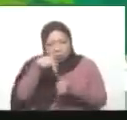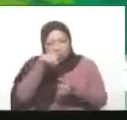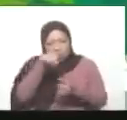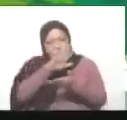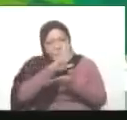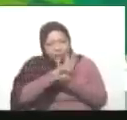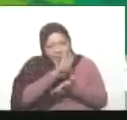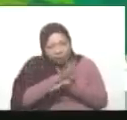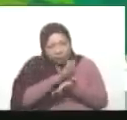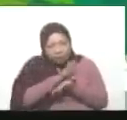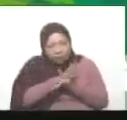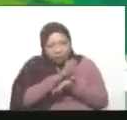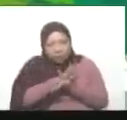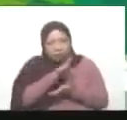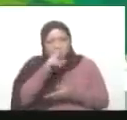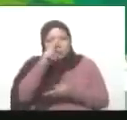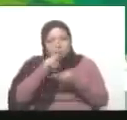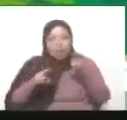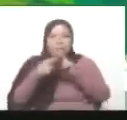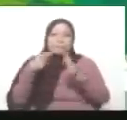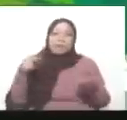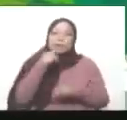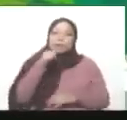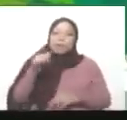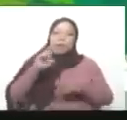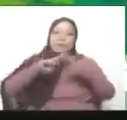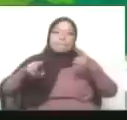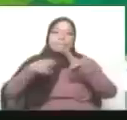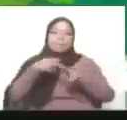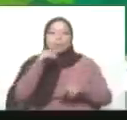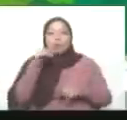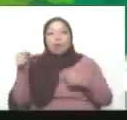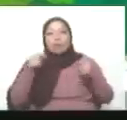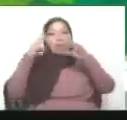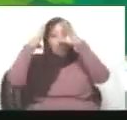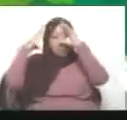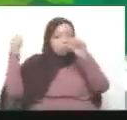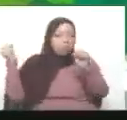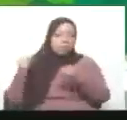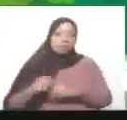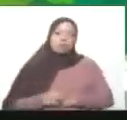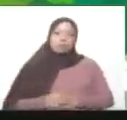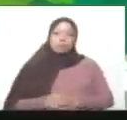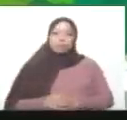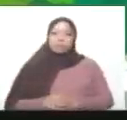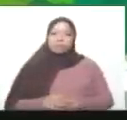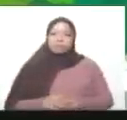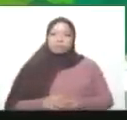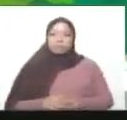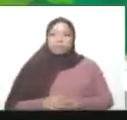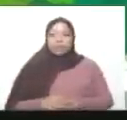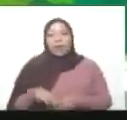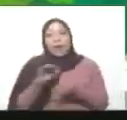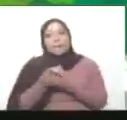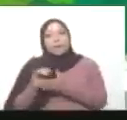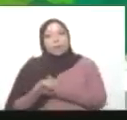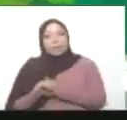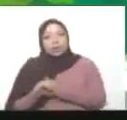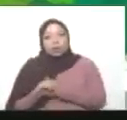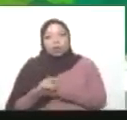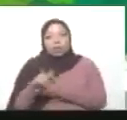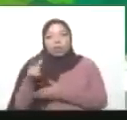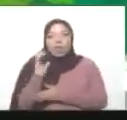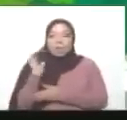aprovechemos el tiempo para la paz y para la diplomacia y yo le digo a mis amigos de caricón